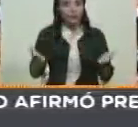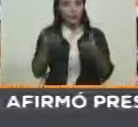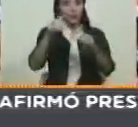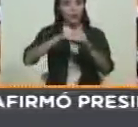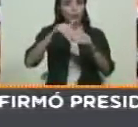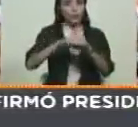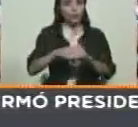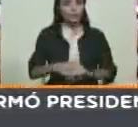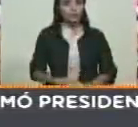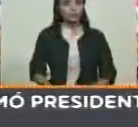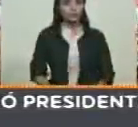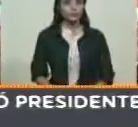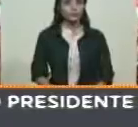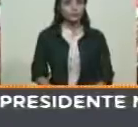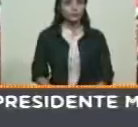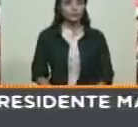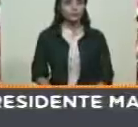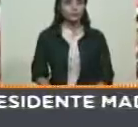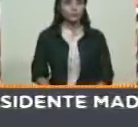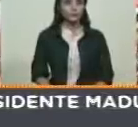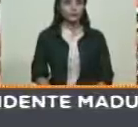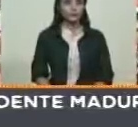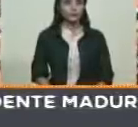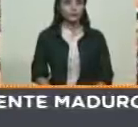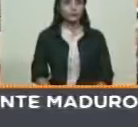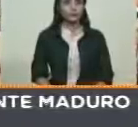no podemos caer en triunfalismo